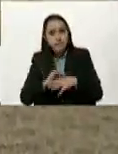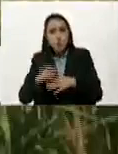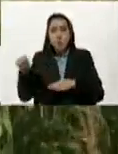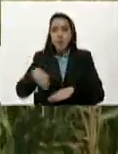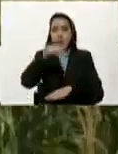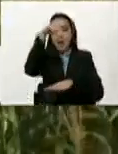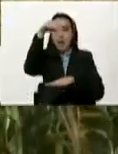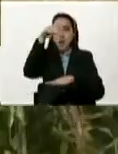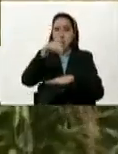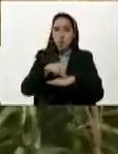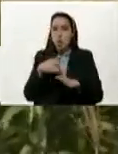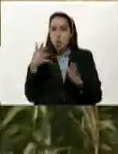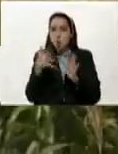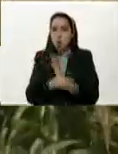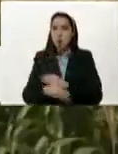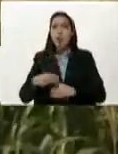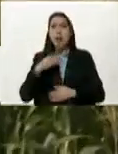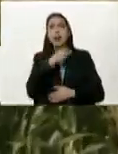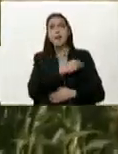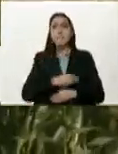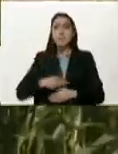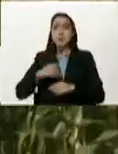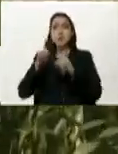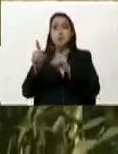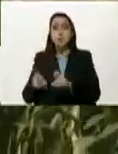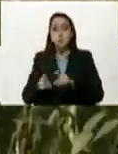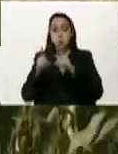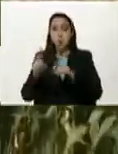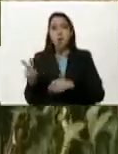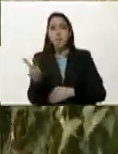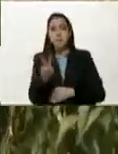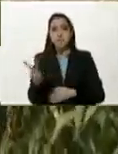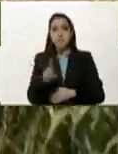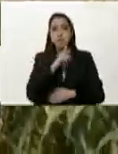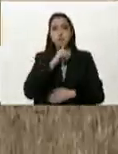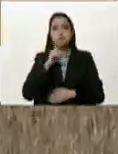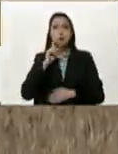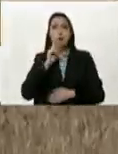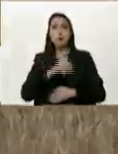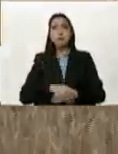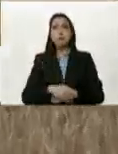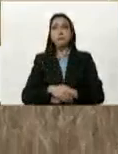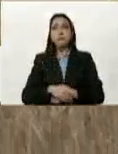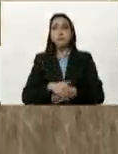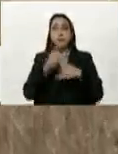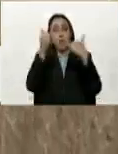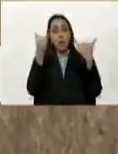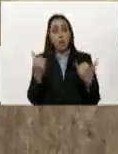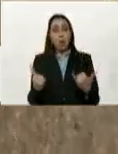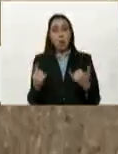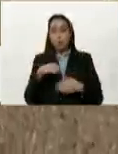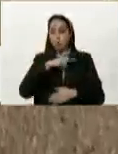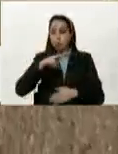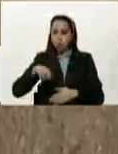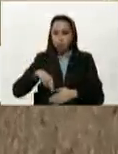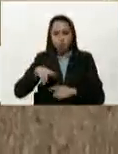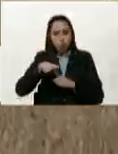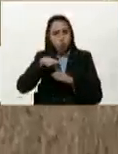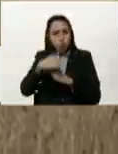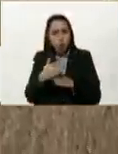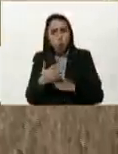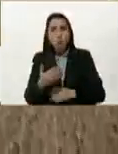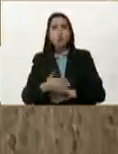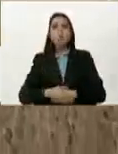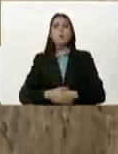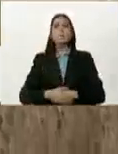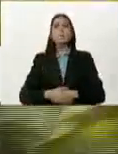en el marco de la gran misión agrovenezuela presidente de manera que esto hoy nos pone en una situación bastante